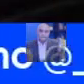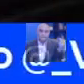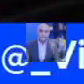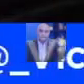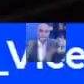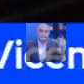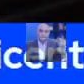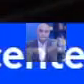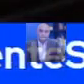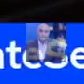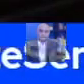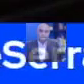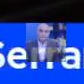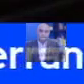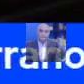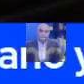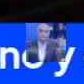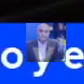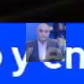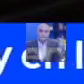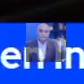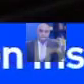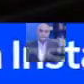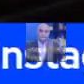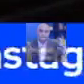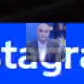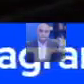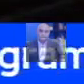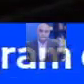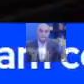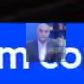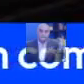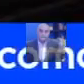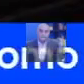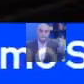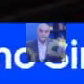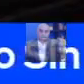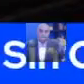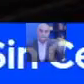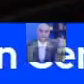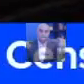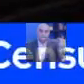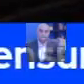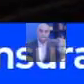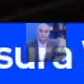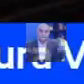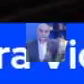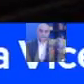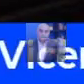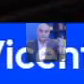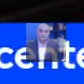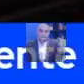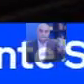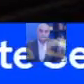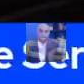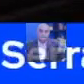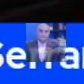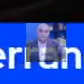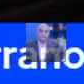rojas. Y recuerdo muy bien un enfrentamiento del ideólogo del Partido Socialista Obrero